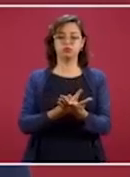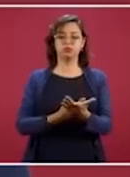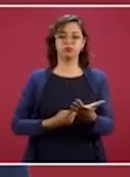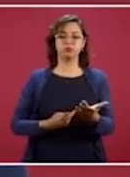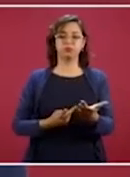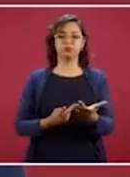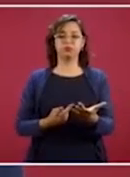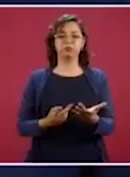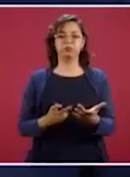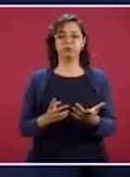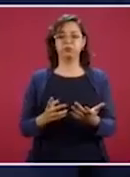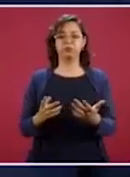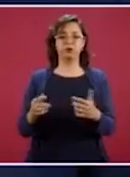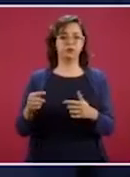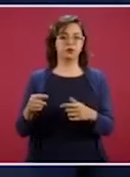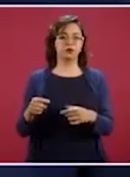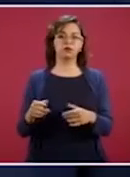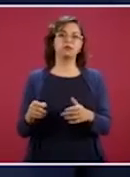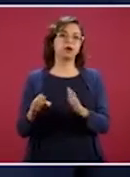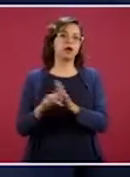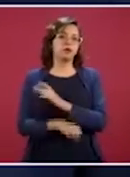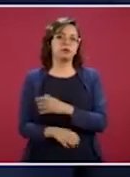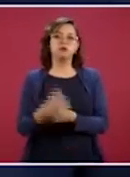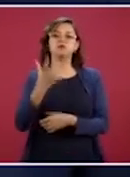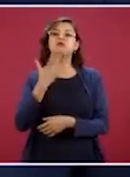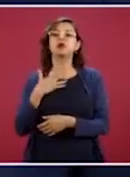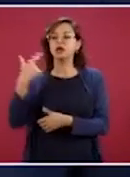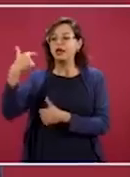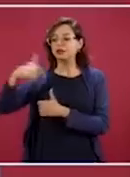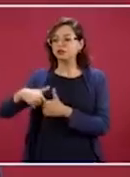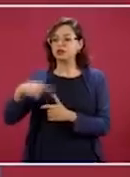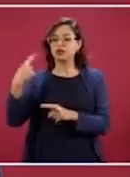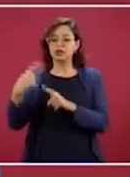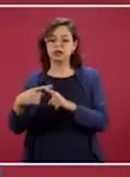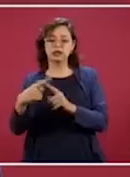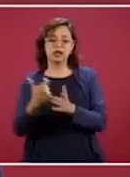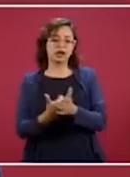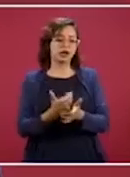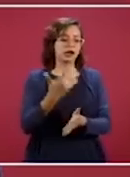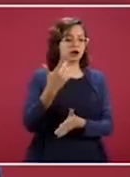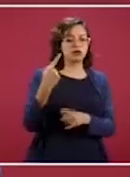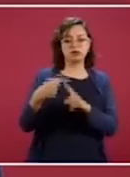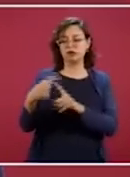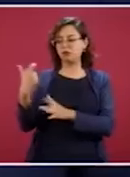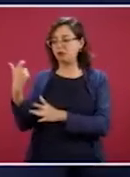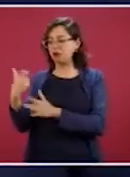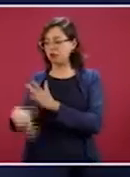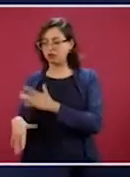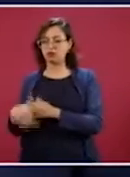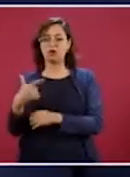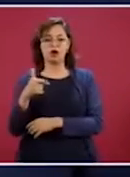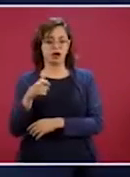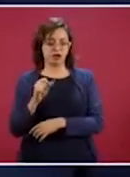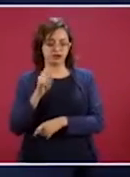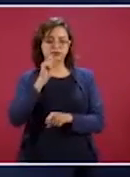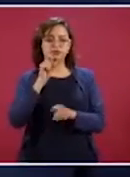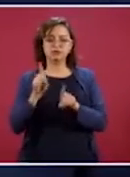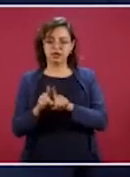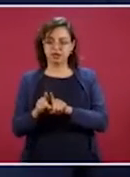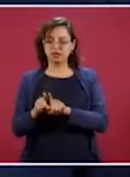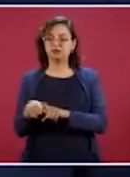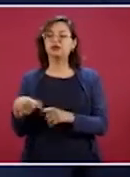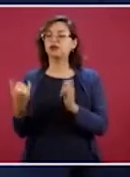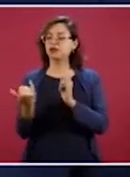así como el quién es quién en los precios de las gasolinas, del diésel y del gas, va